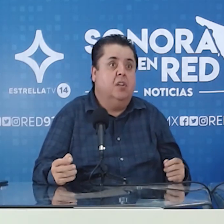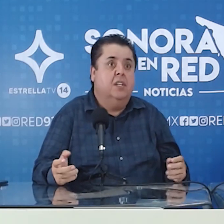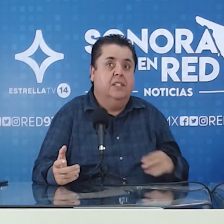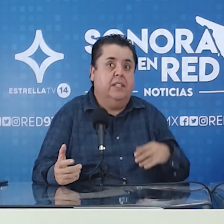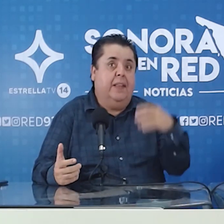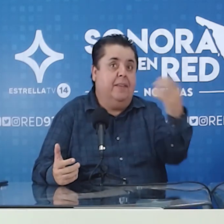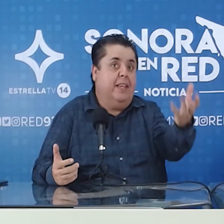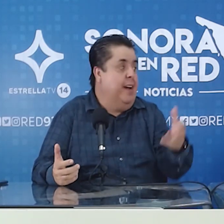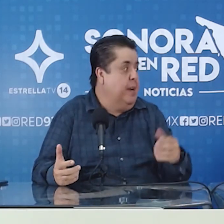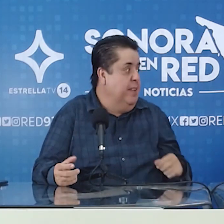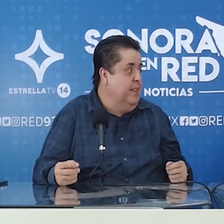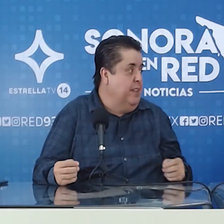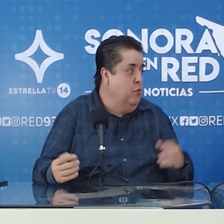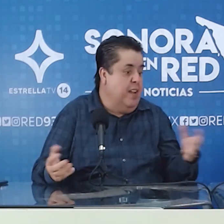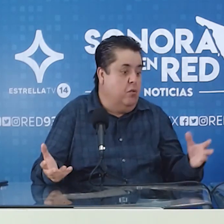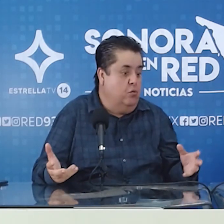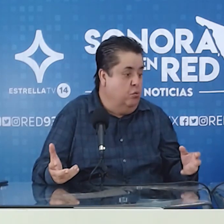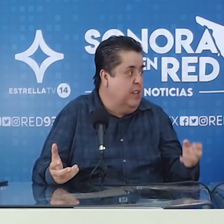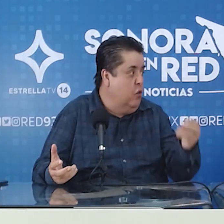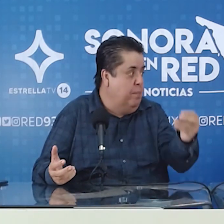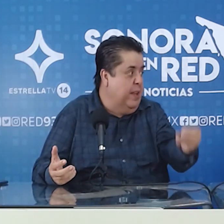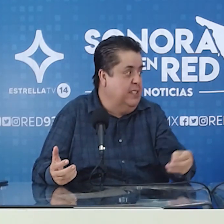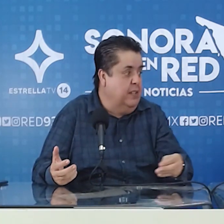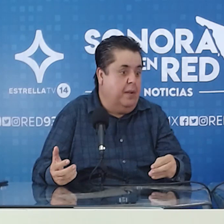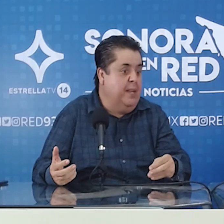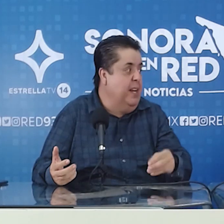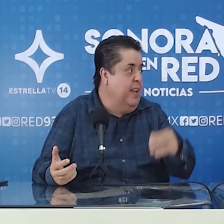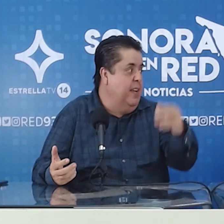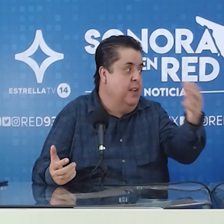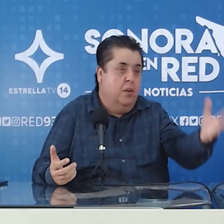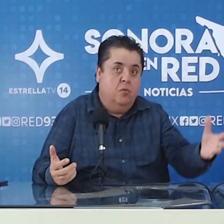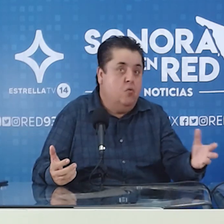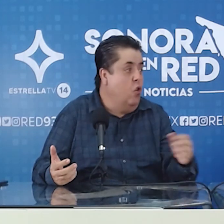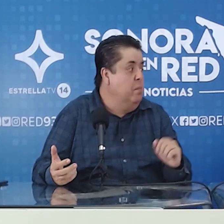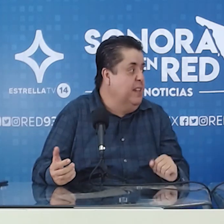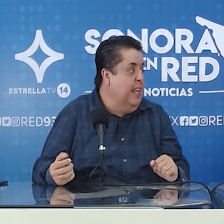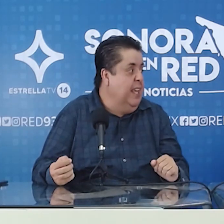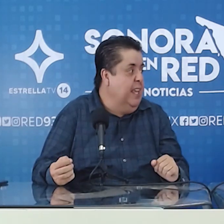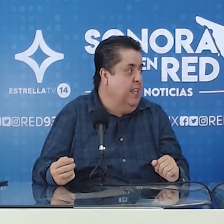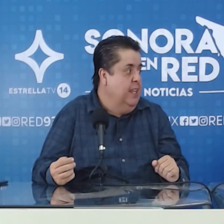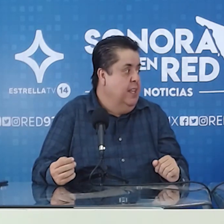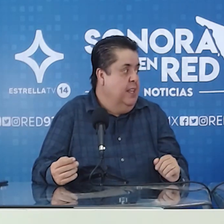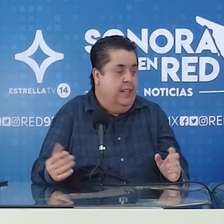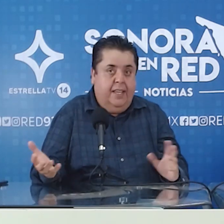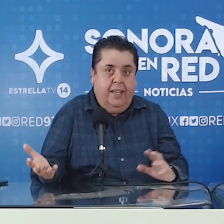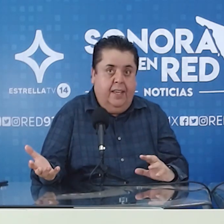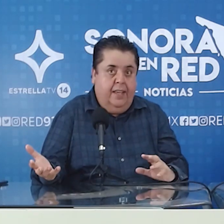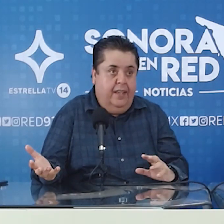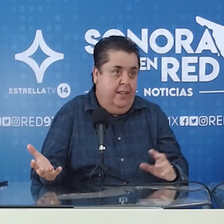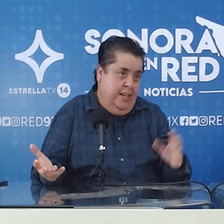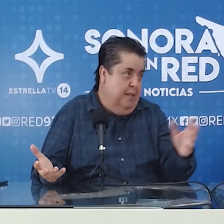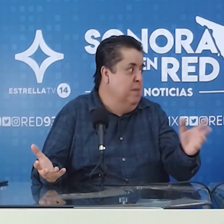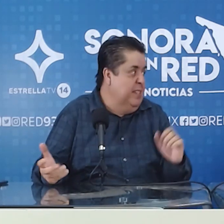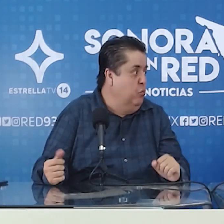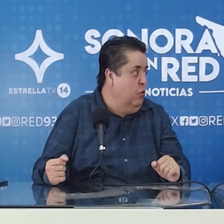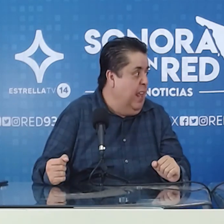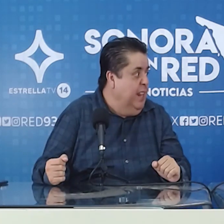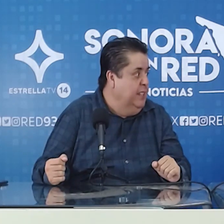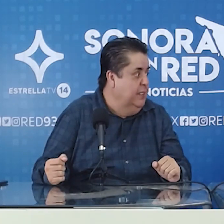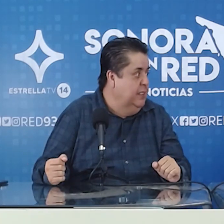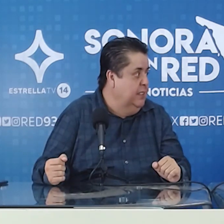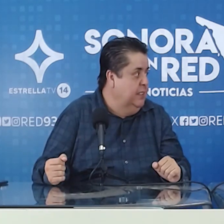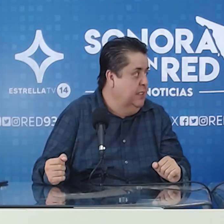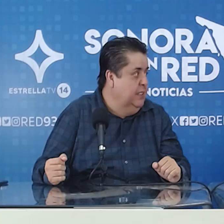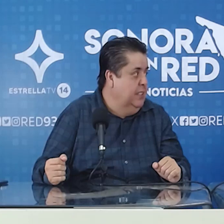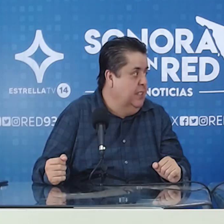texto se debe llevar mediante una consulta con padres de familia, un comité y las mismas